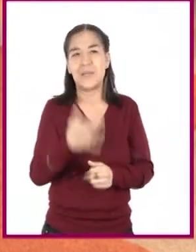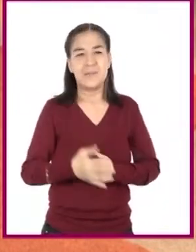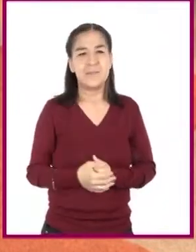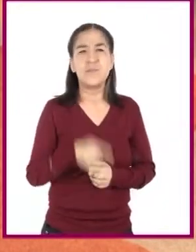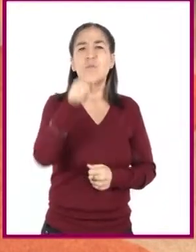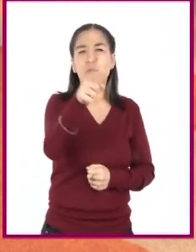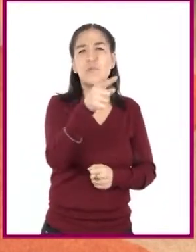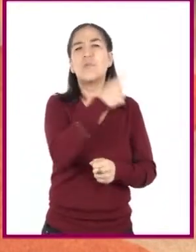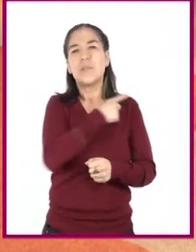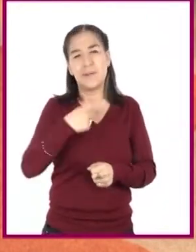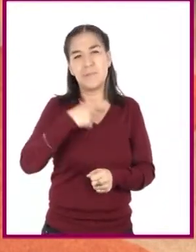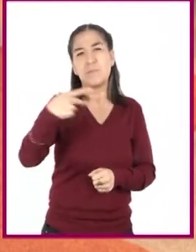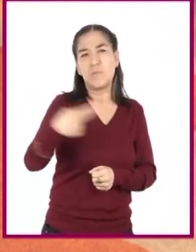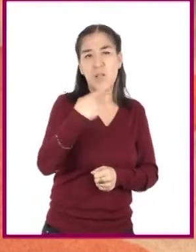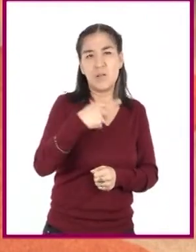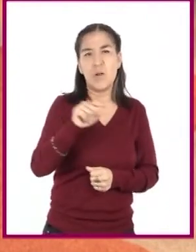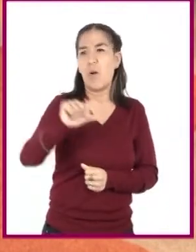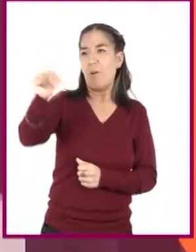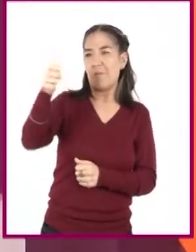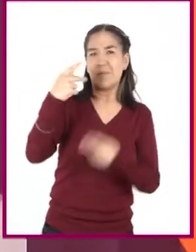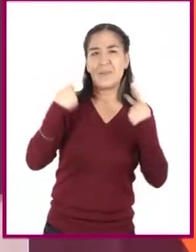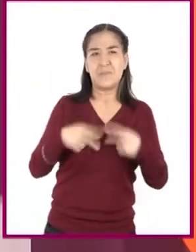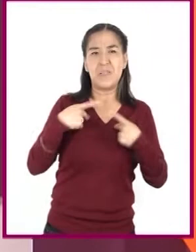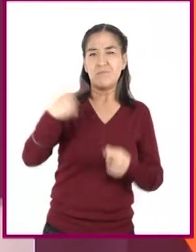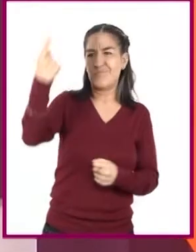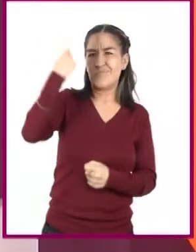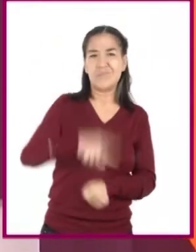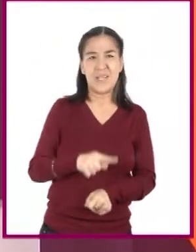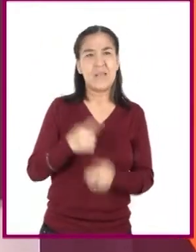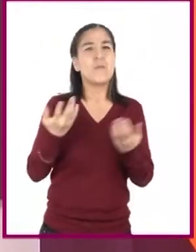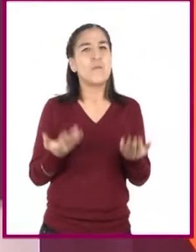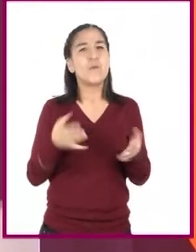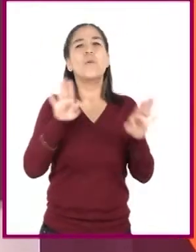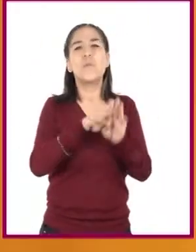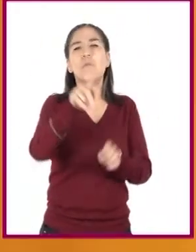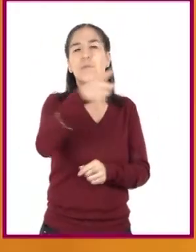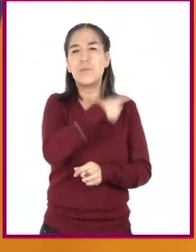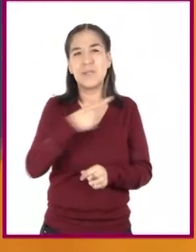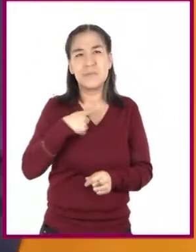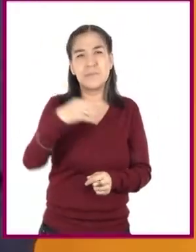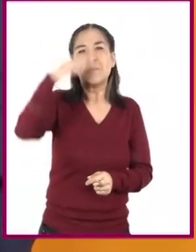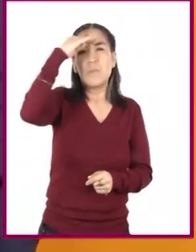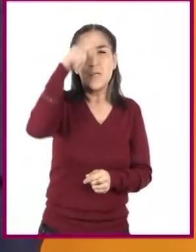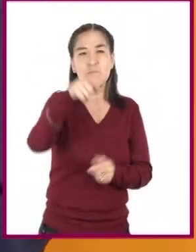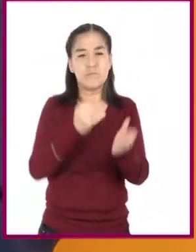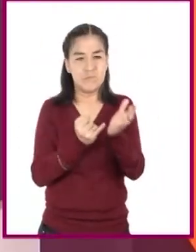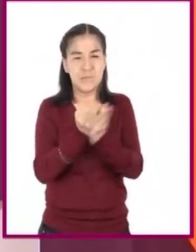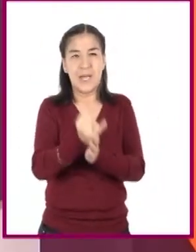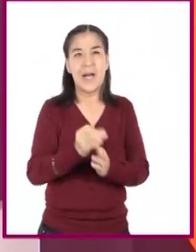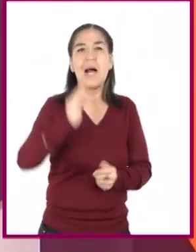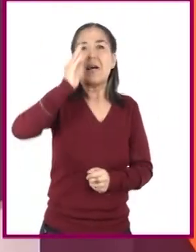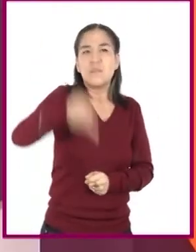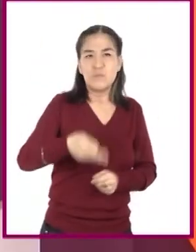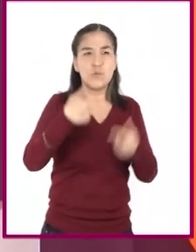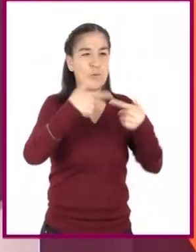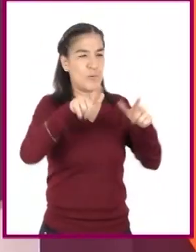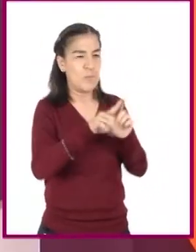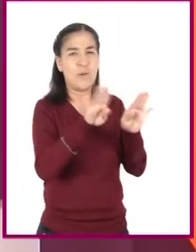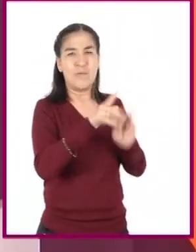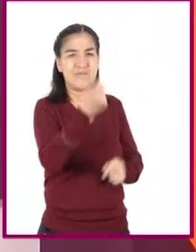¿es válido que otros decidan por ti? ¿En qué casos es oportuno aceptar las decisiones del grupo al que